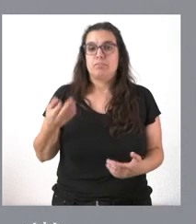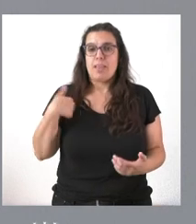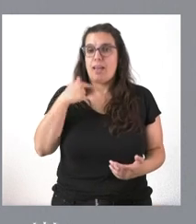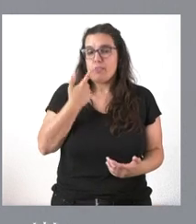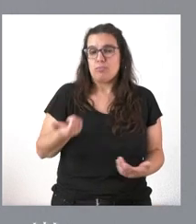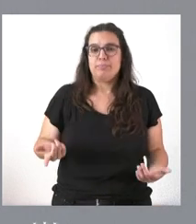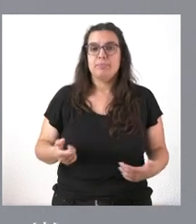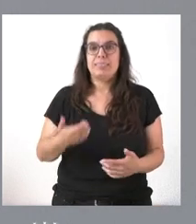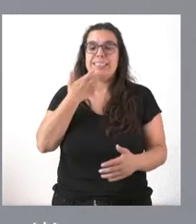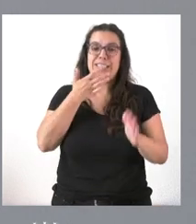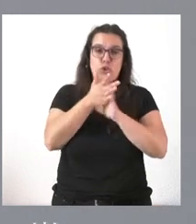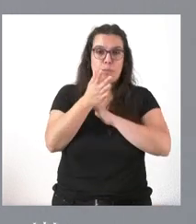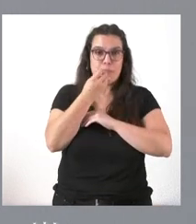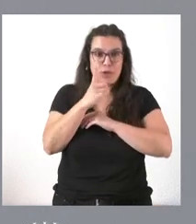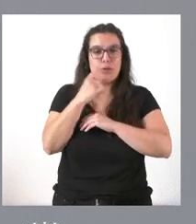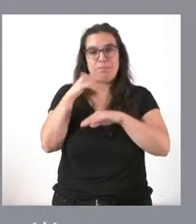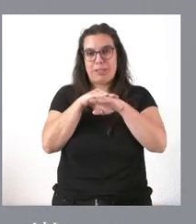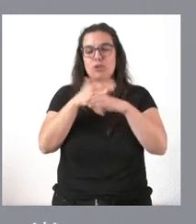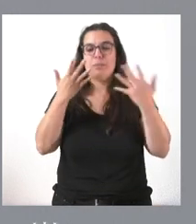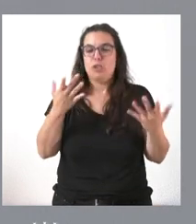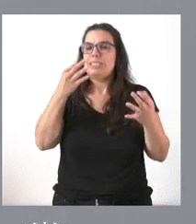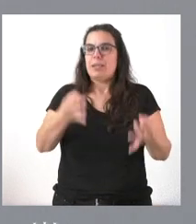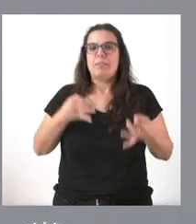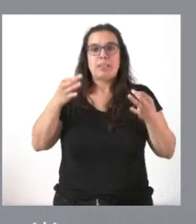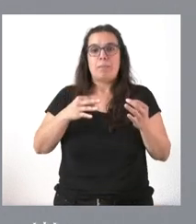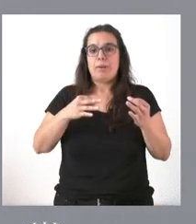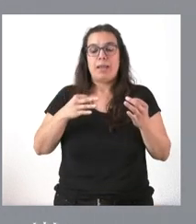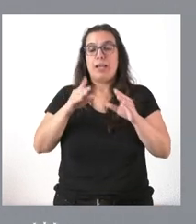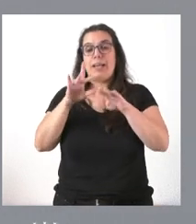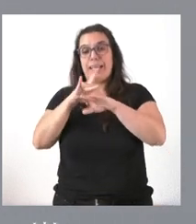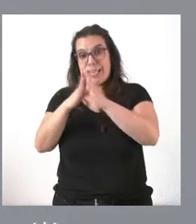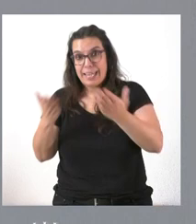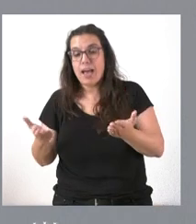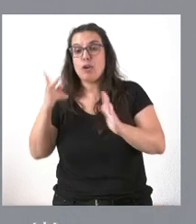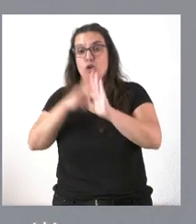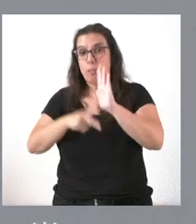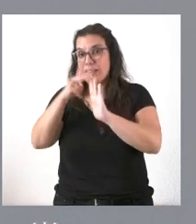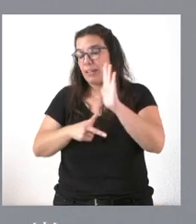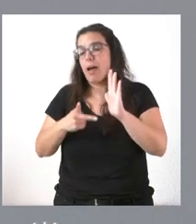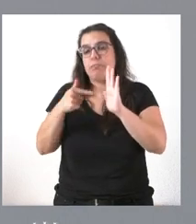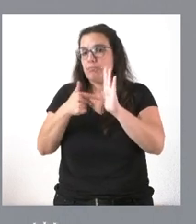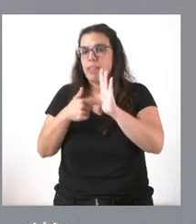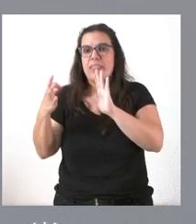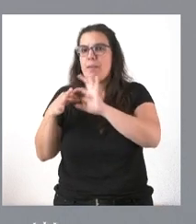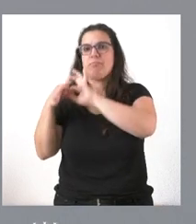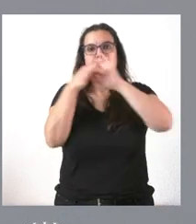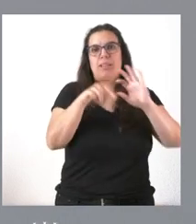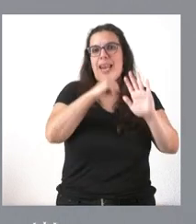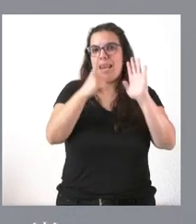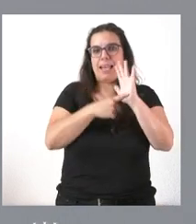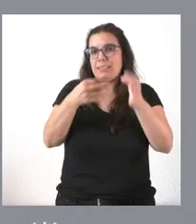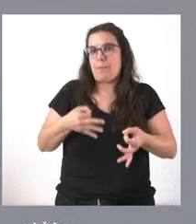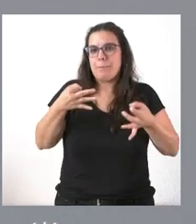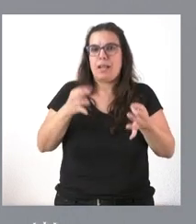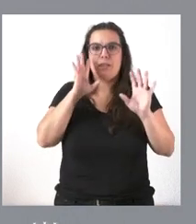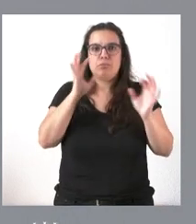si no lo he explicado bien pues lo lamento será siempre una ley que cumpla la ley una normativa una guía o las actuaciones siempre en el marco de la